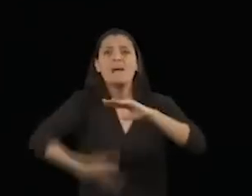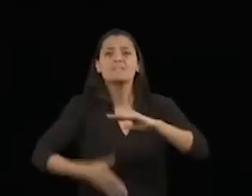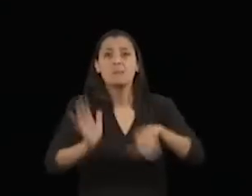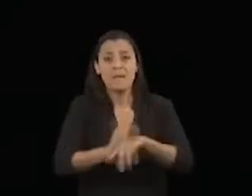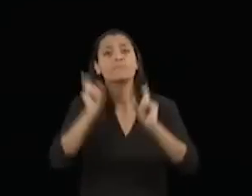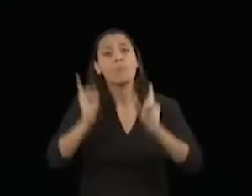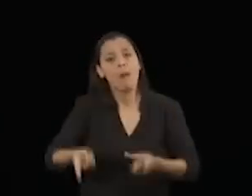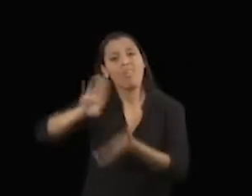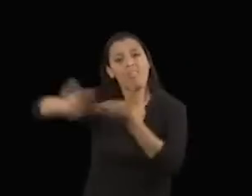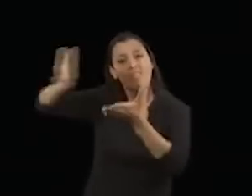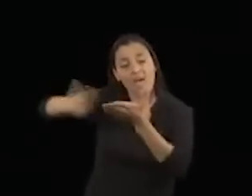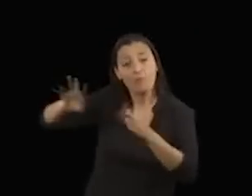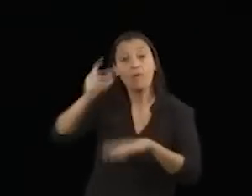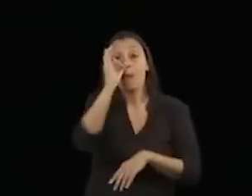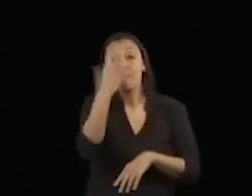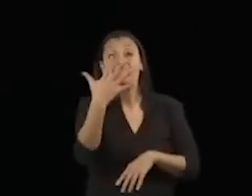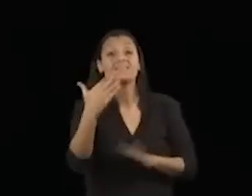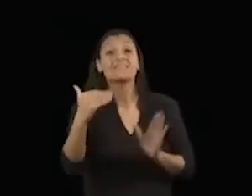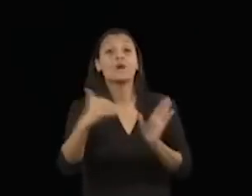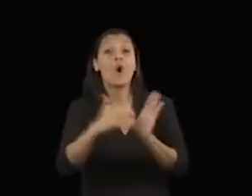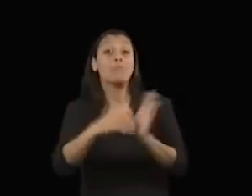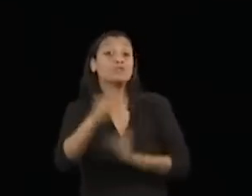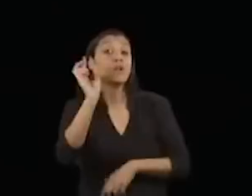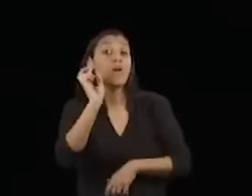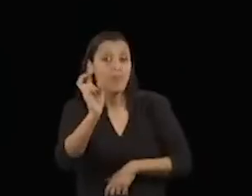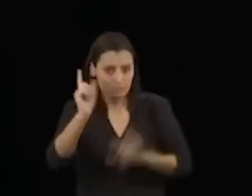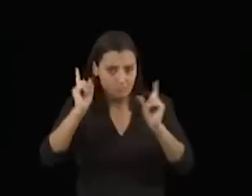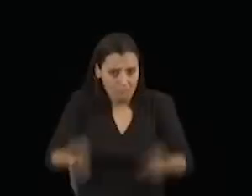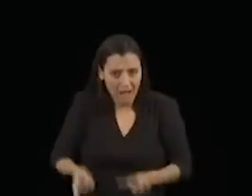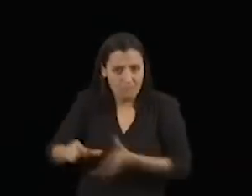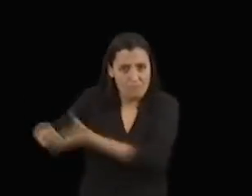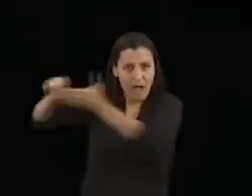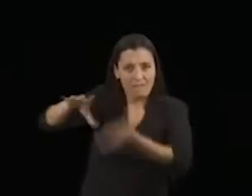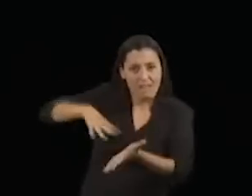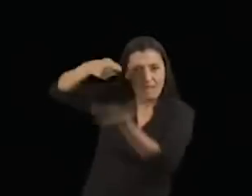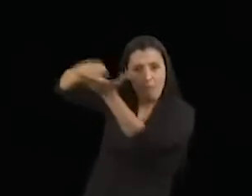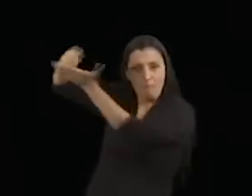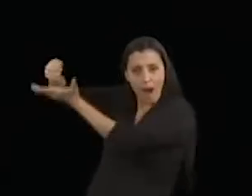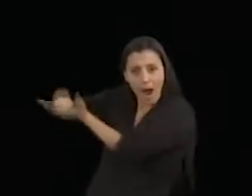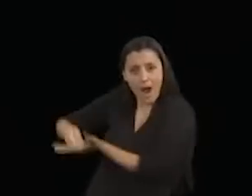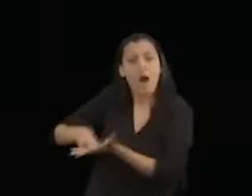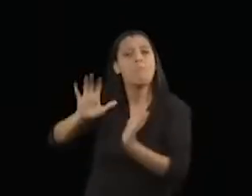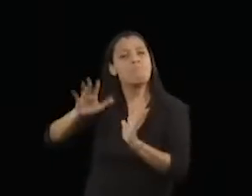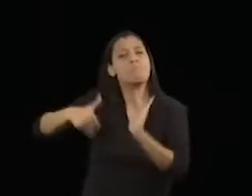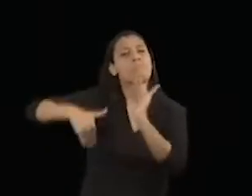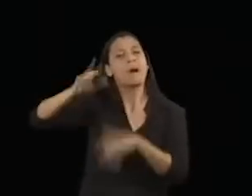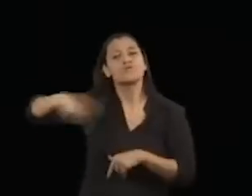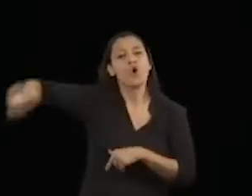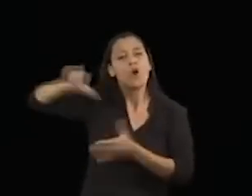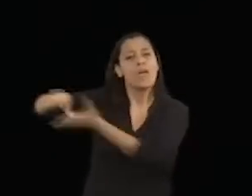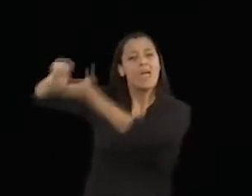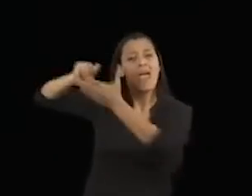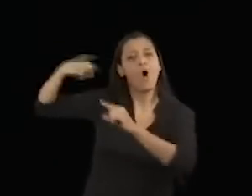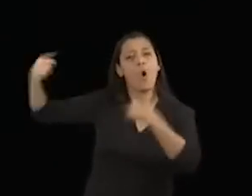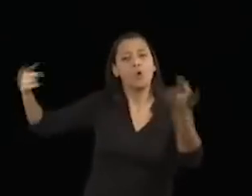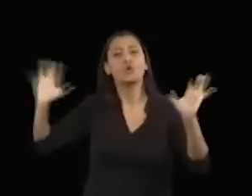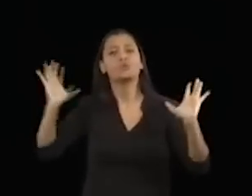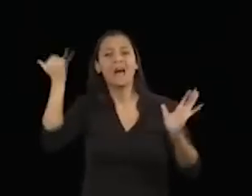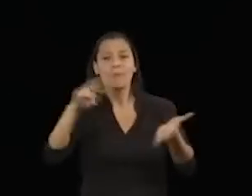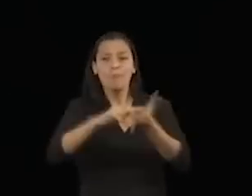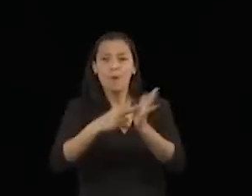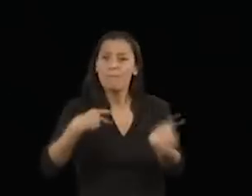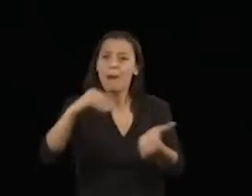externa venciendo por 25.000 millones de dólares, pero con que si bien la mayoría era con multilaterales, teníamos el